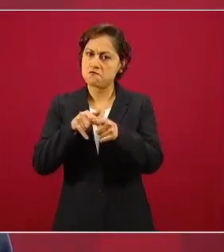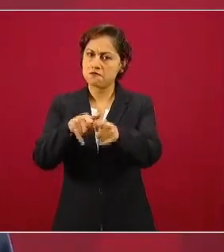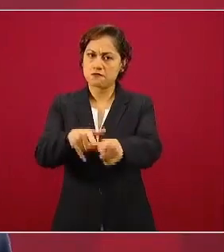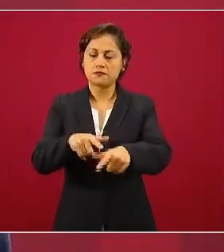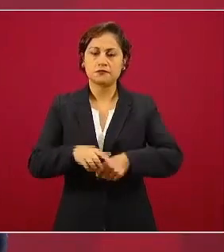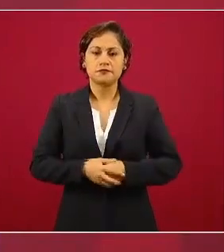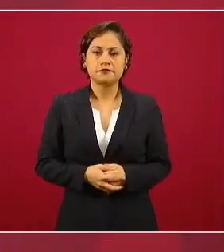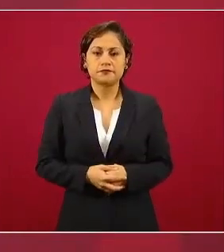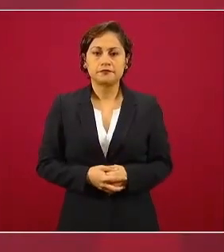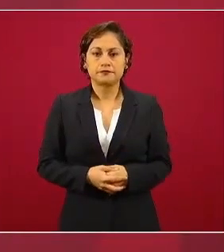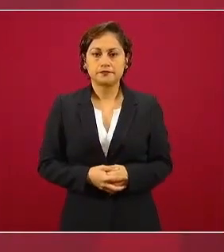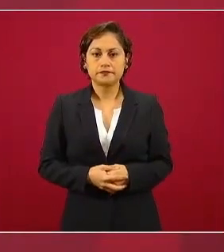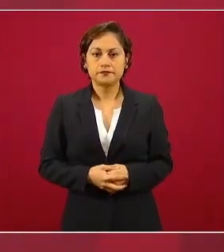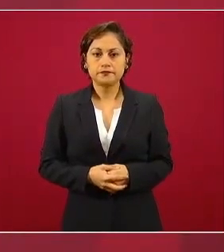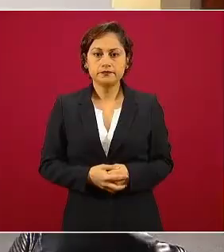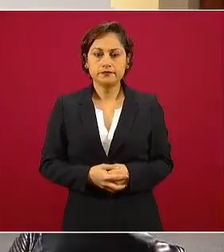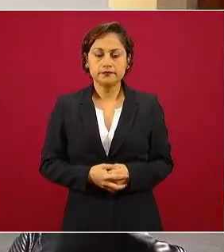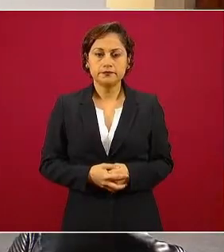que